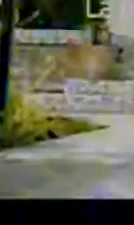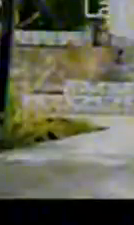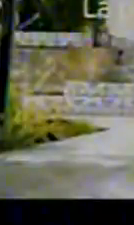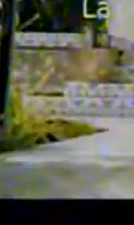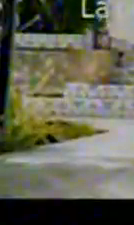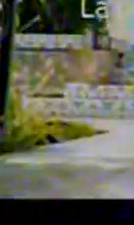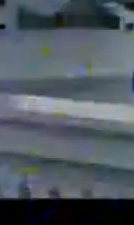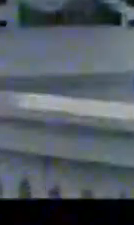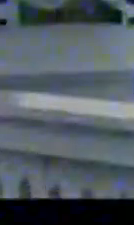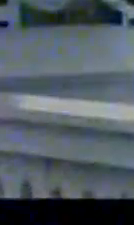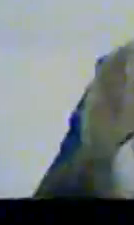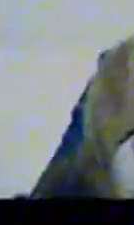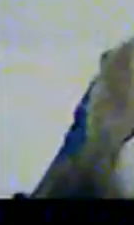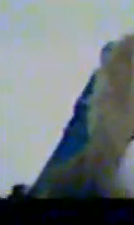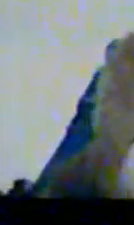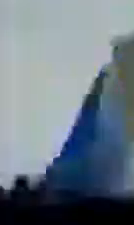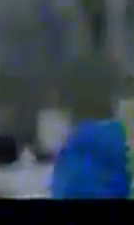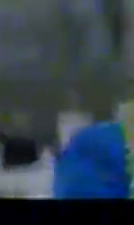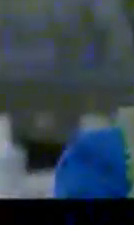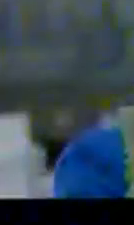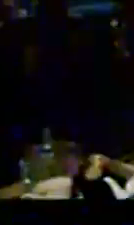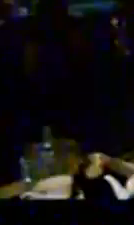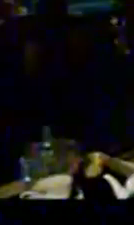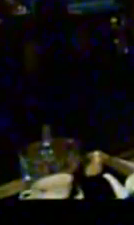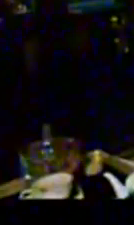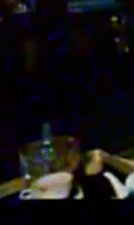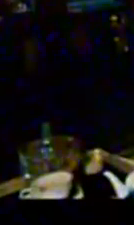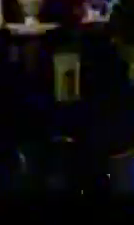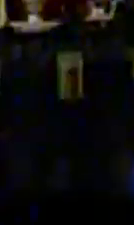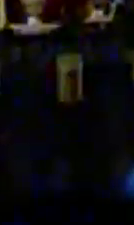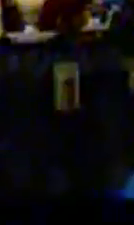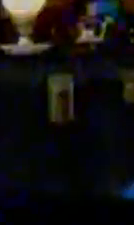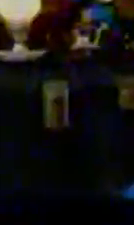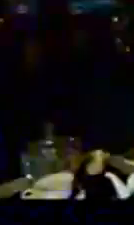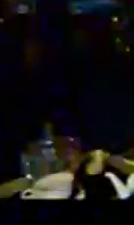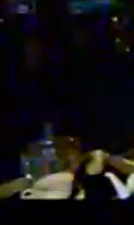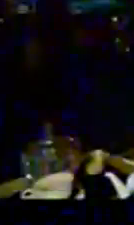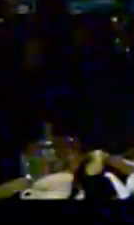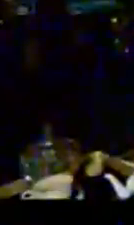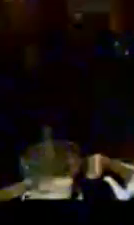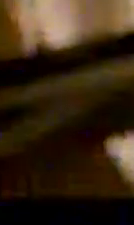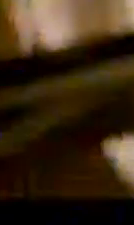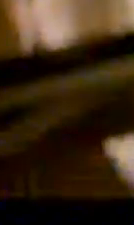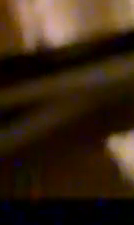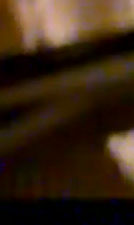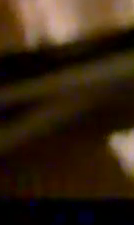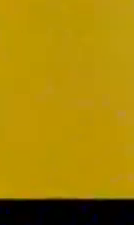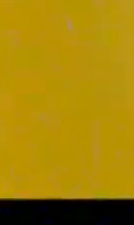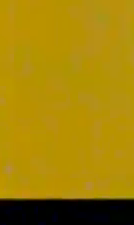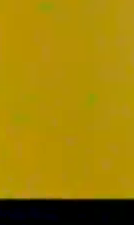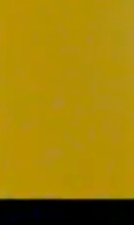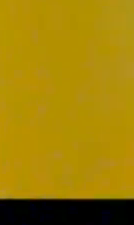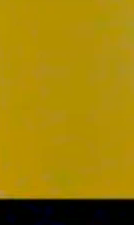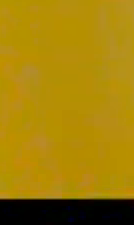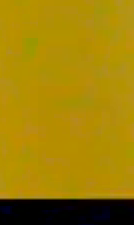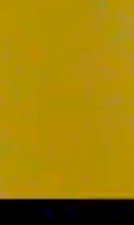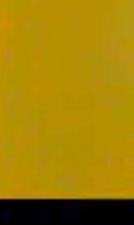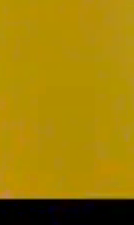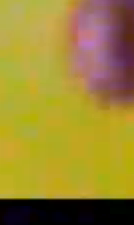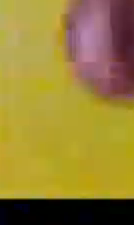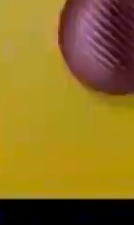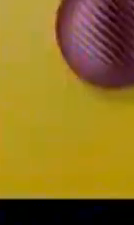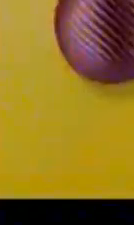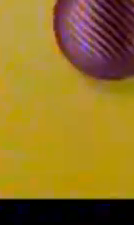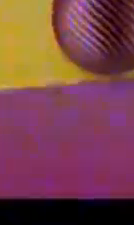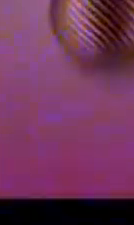Por fin Santa también disfruta la Navidad. Contrató CNT y ahora lo comparte todo con su nuevo smartphone. Elígelo